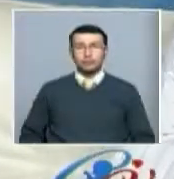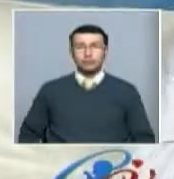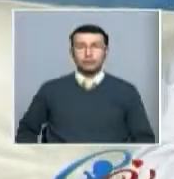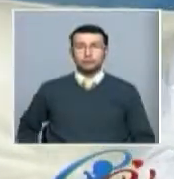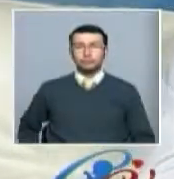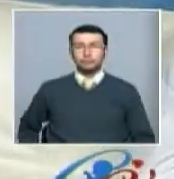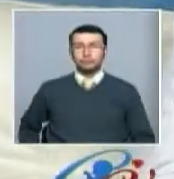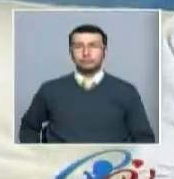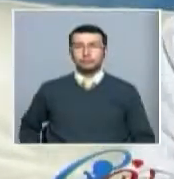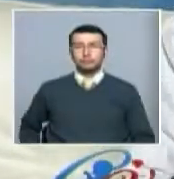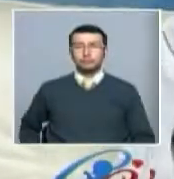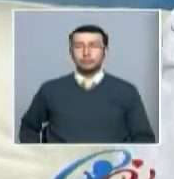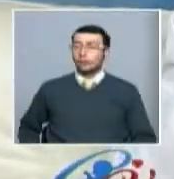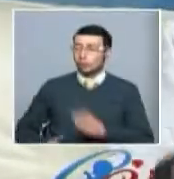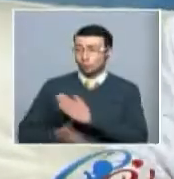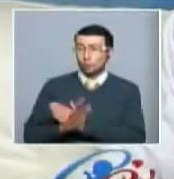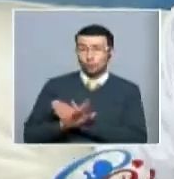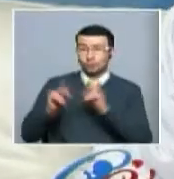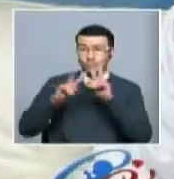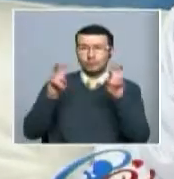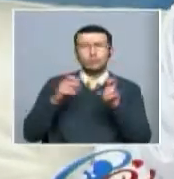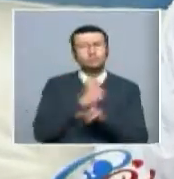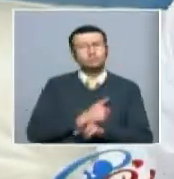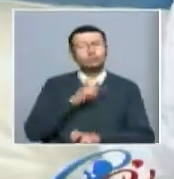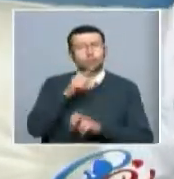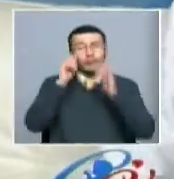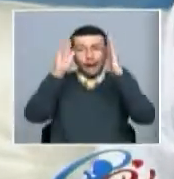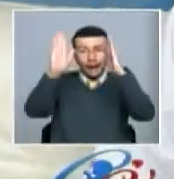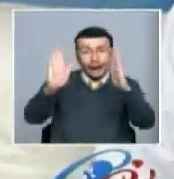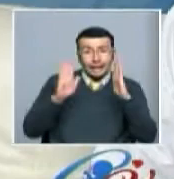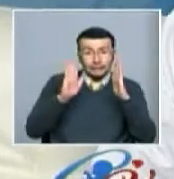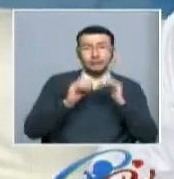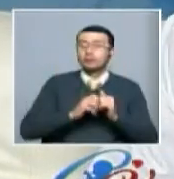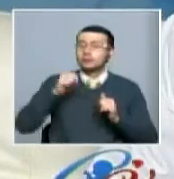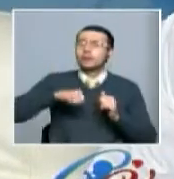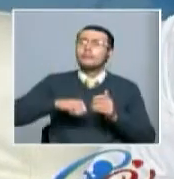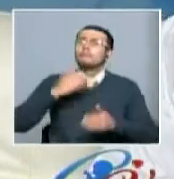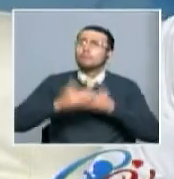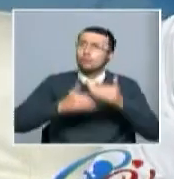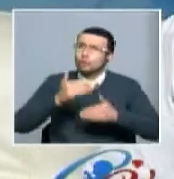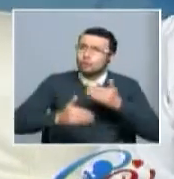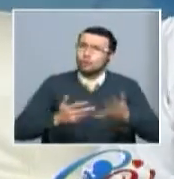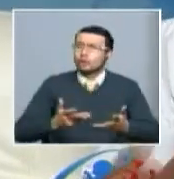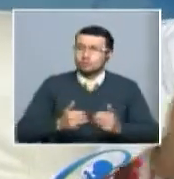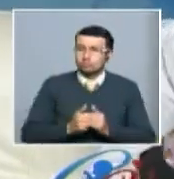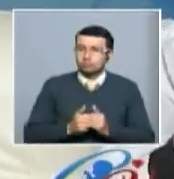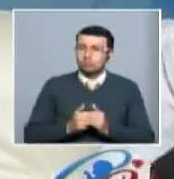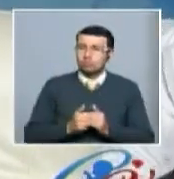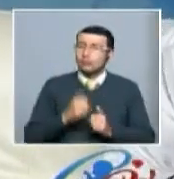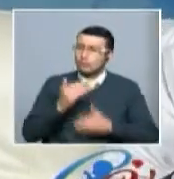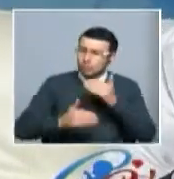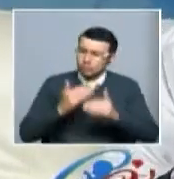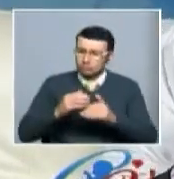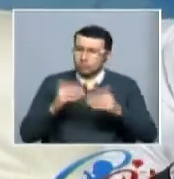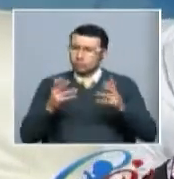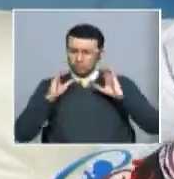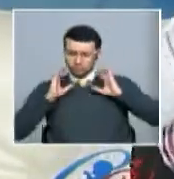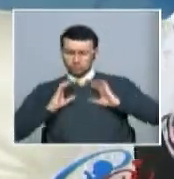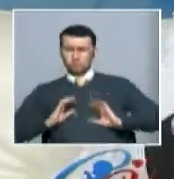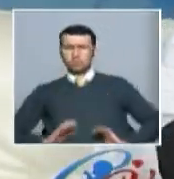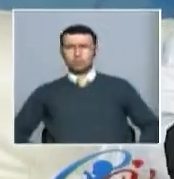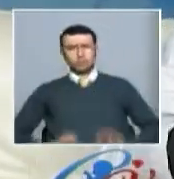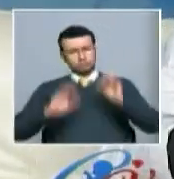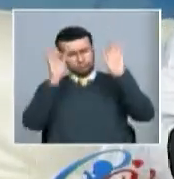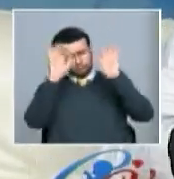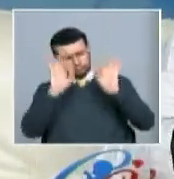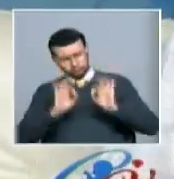Bueno, continuando con este tema, yo quiero que ustedes estén muy atentos en el proceso de la anatomía para